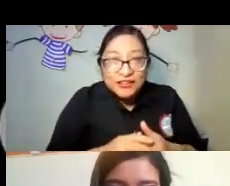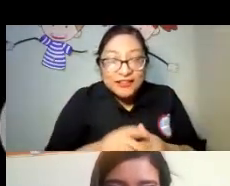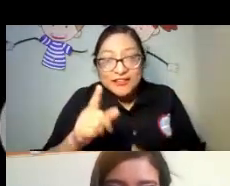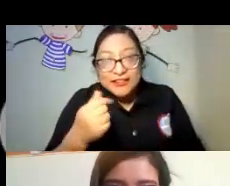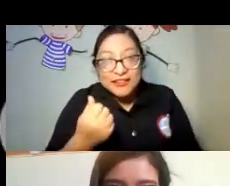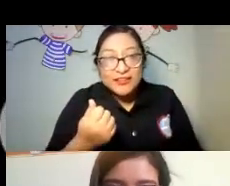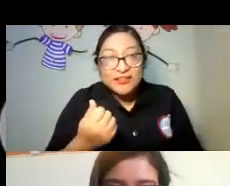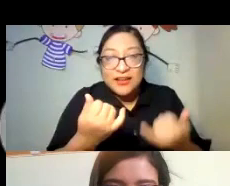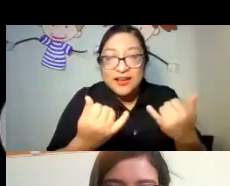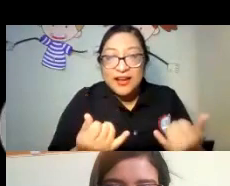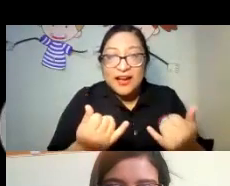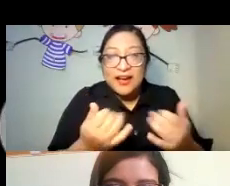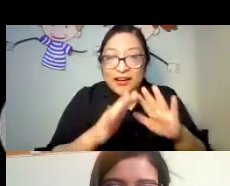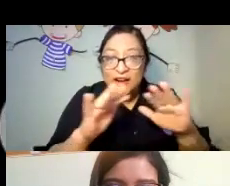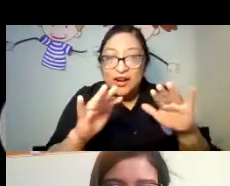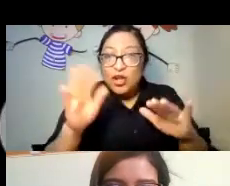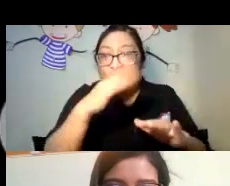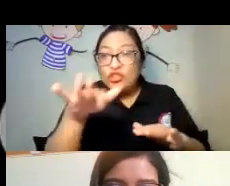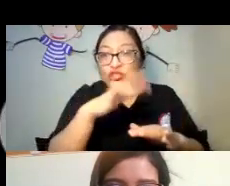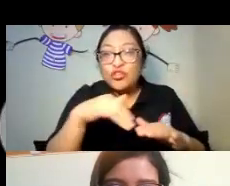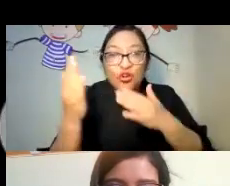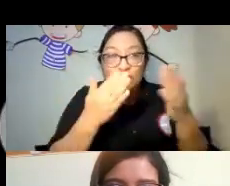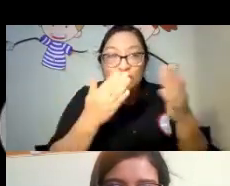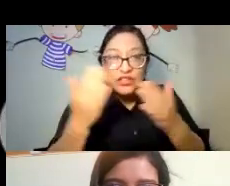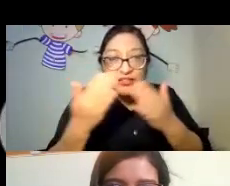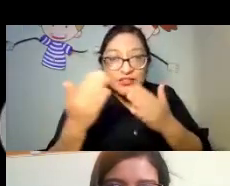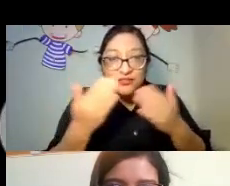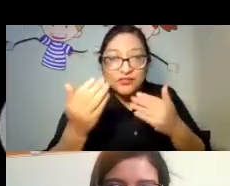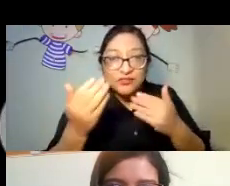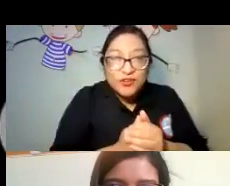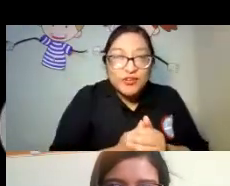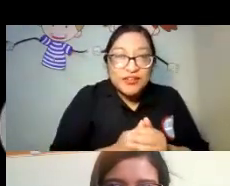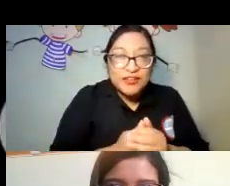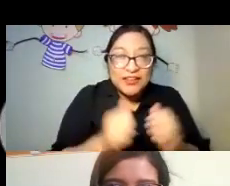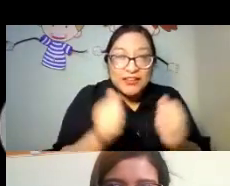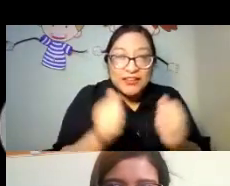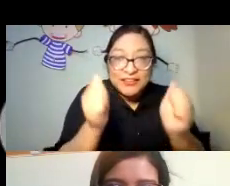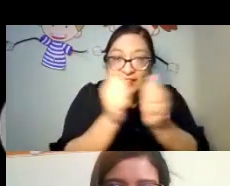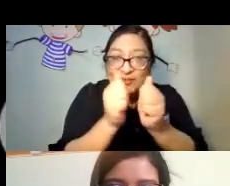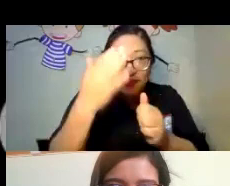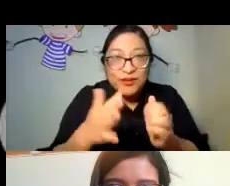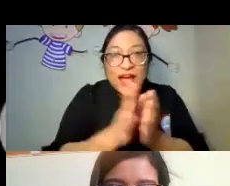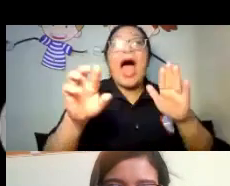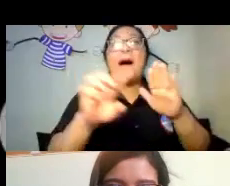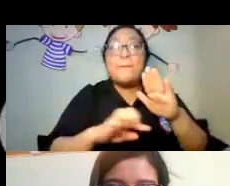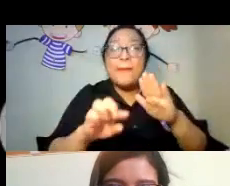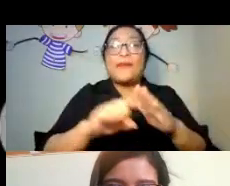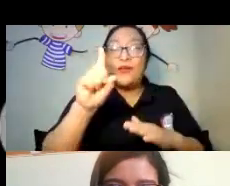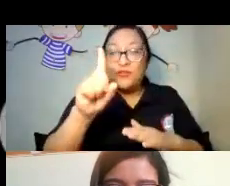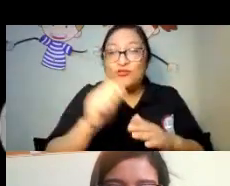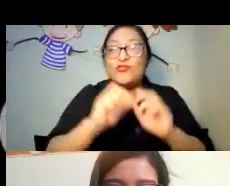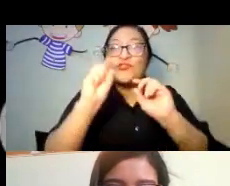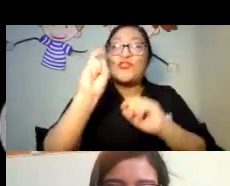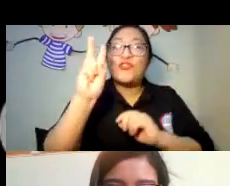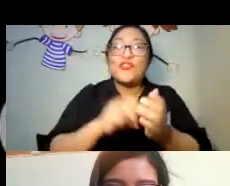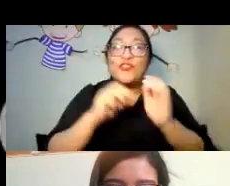auditiva, aparece la imagen de todos los niños, son 5 niños. Artículos 1, discapacidad auditiva 2021, aparece